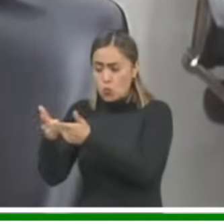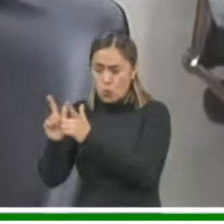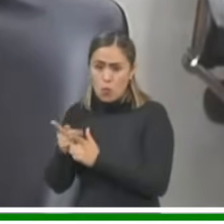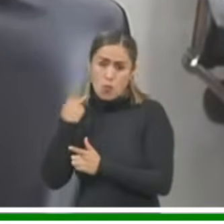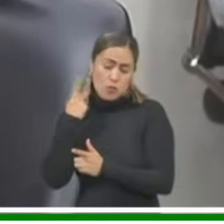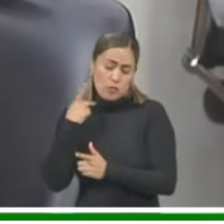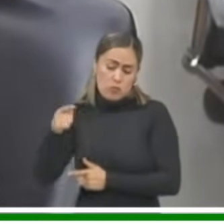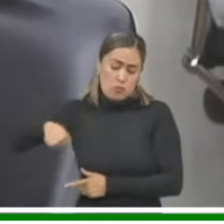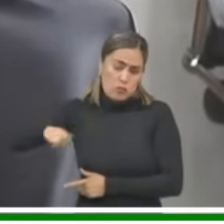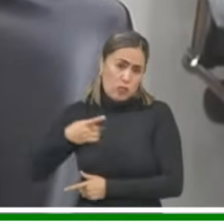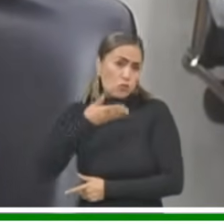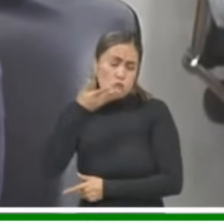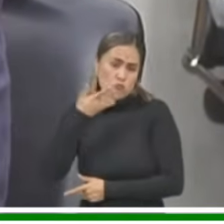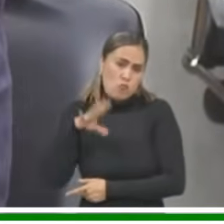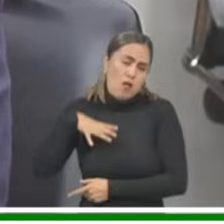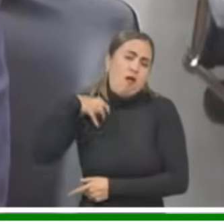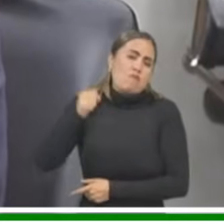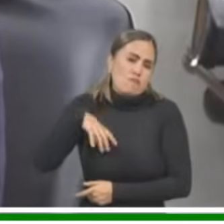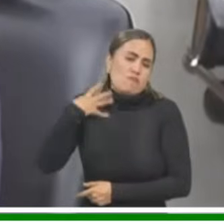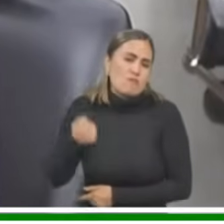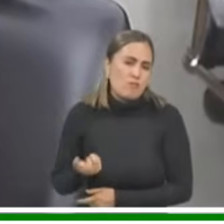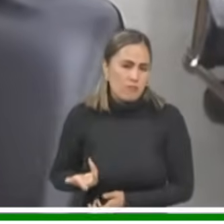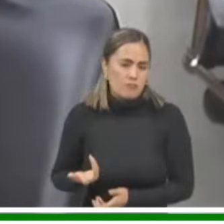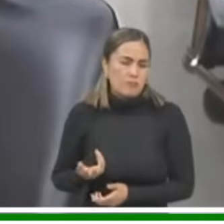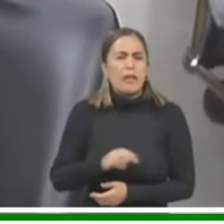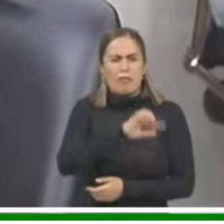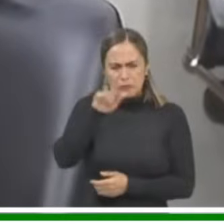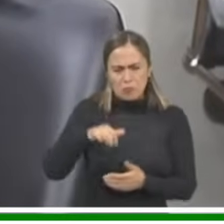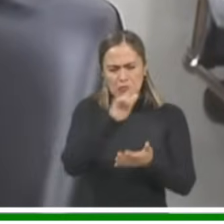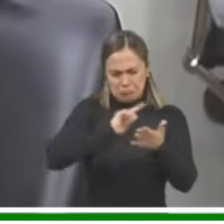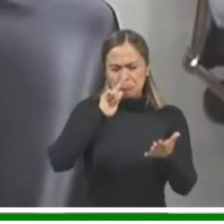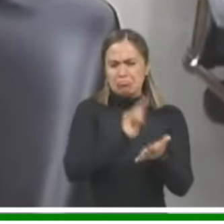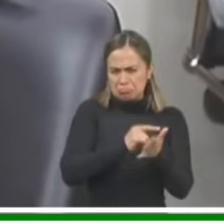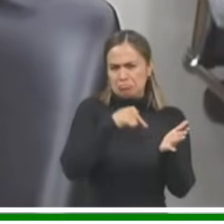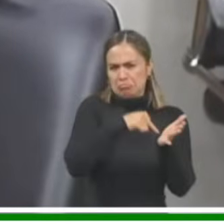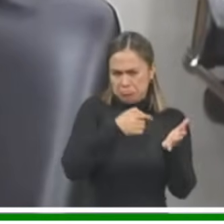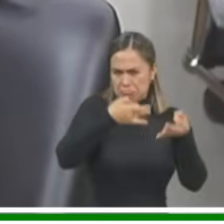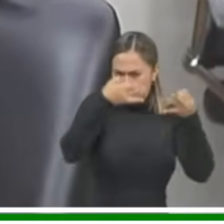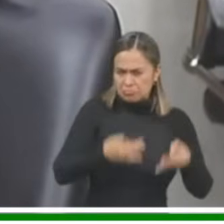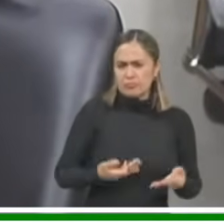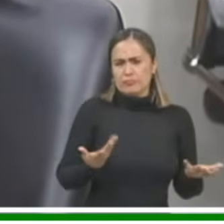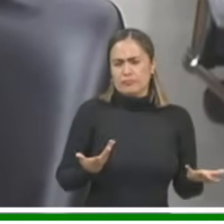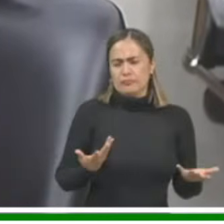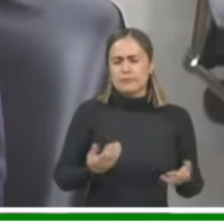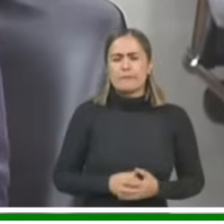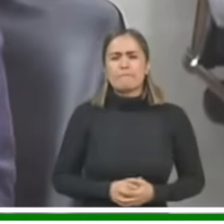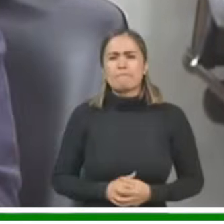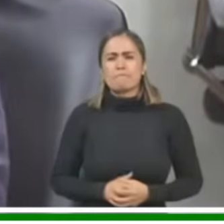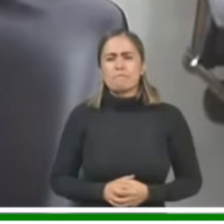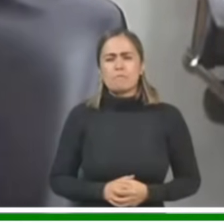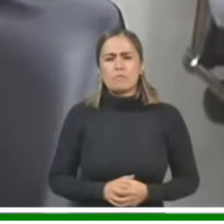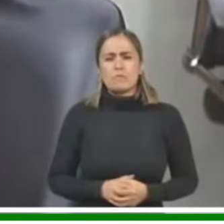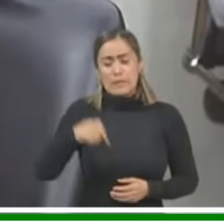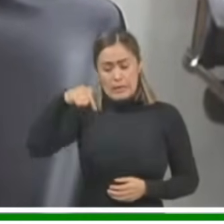abusado de ellas, y ir de cara a una reforma legal, porque no es posible, no es dable, es imposible que este